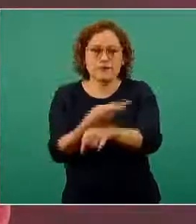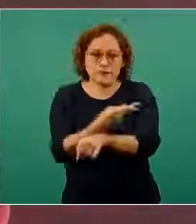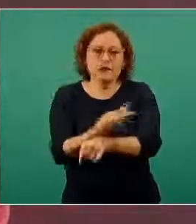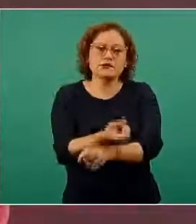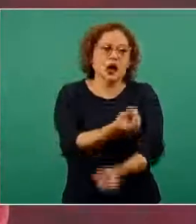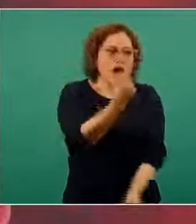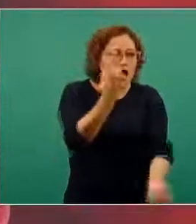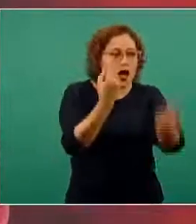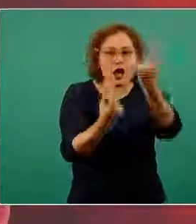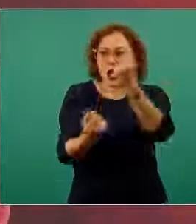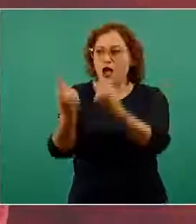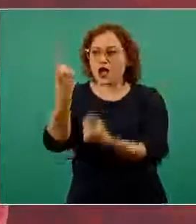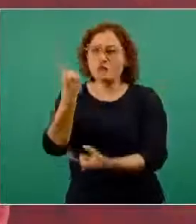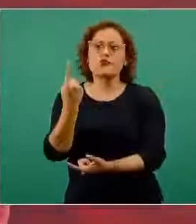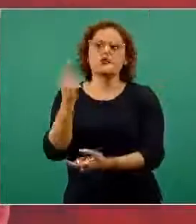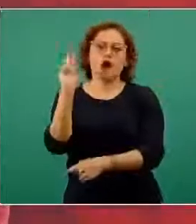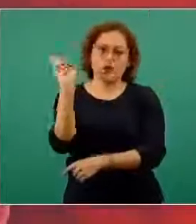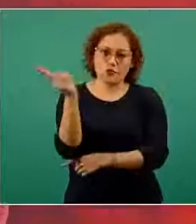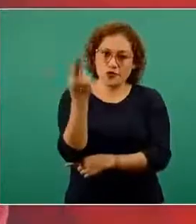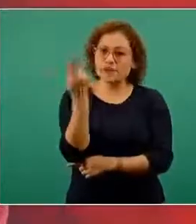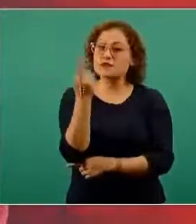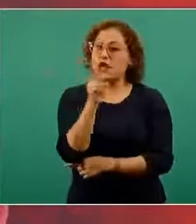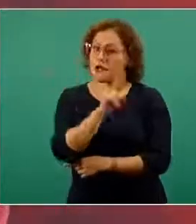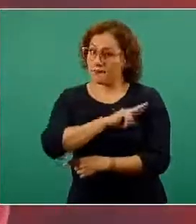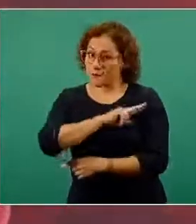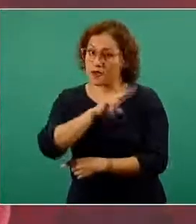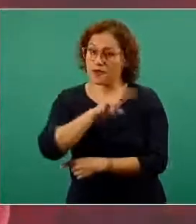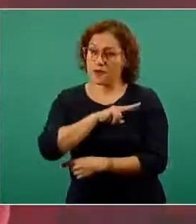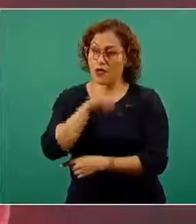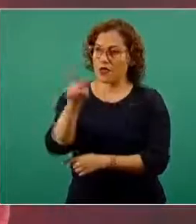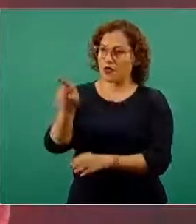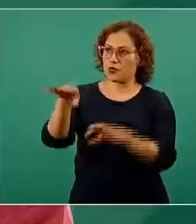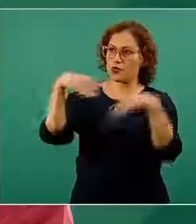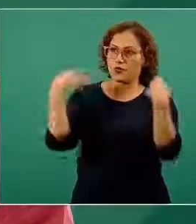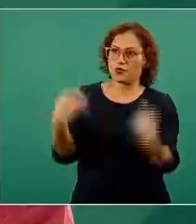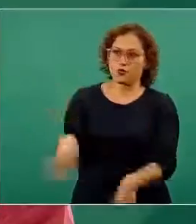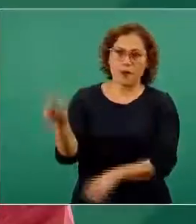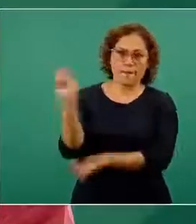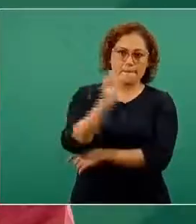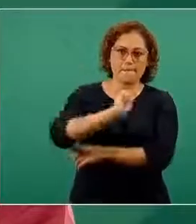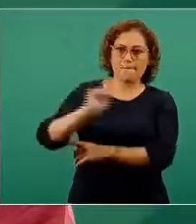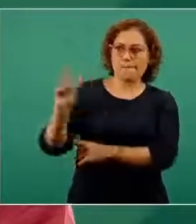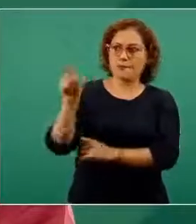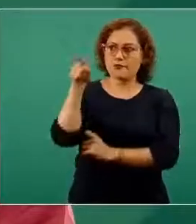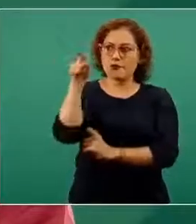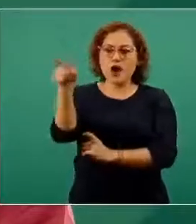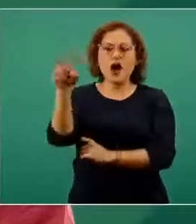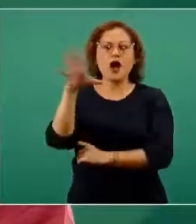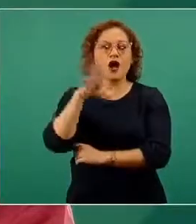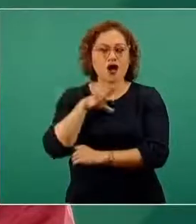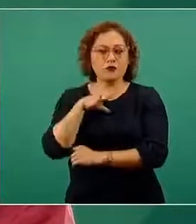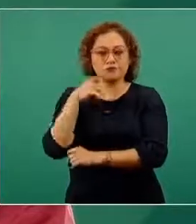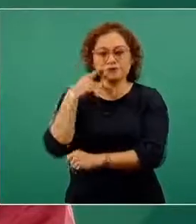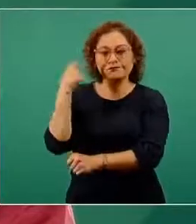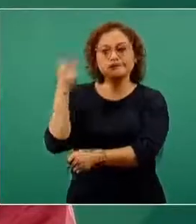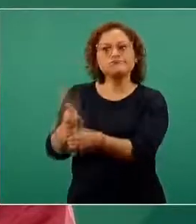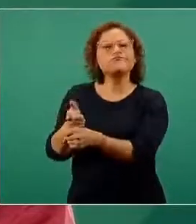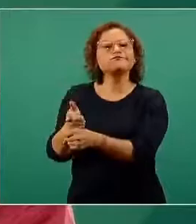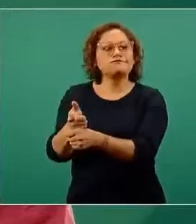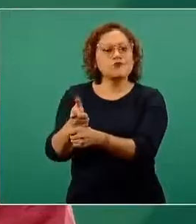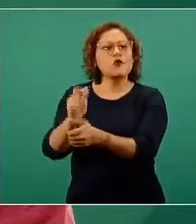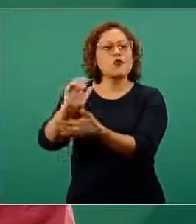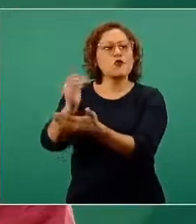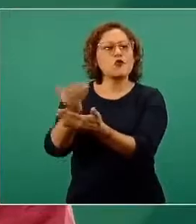organizaciones privadas, universidades, por ejemplo, algunas de buen prestigio académico, de contratar de manera irregular